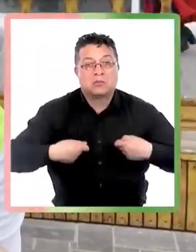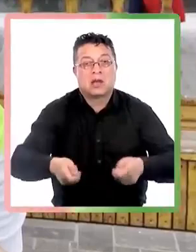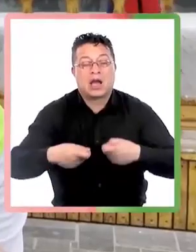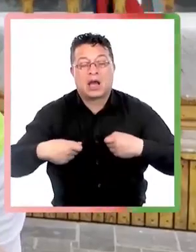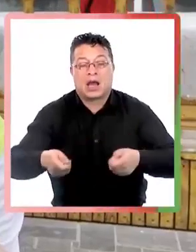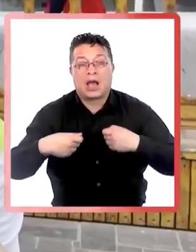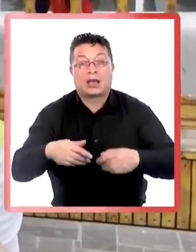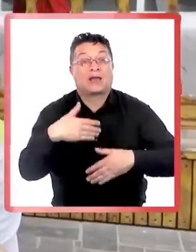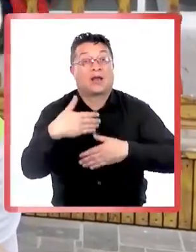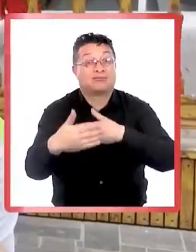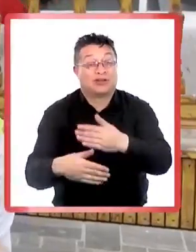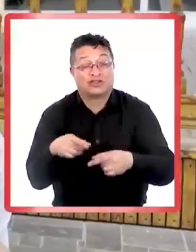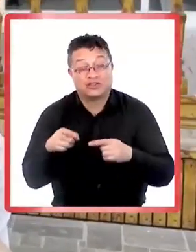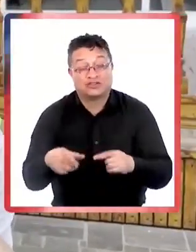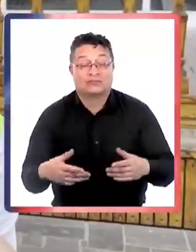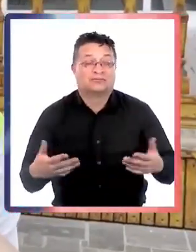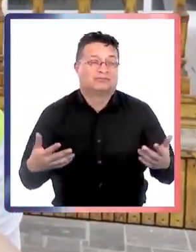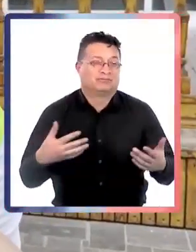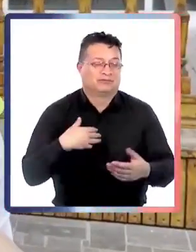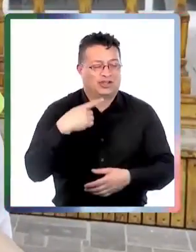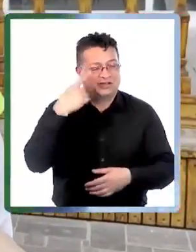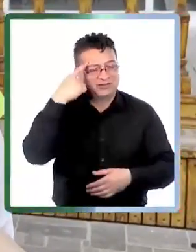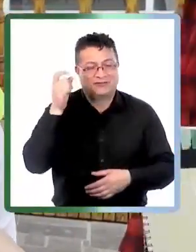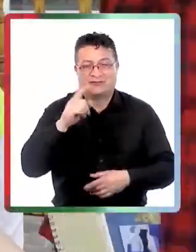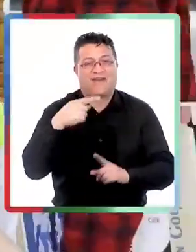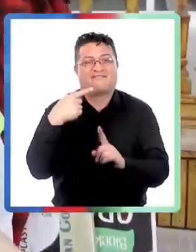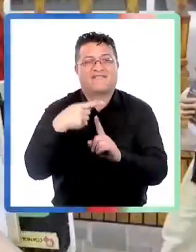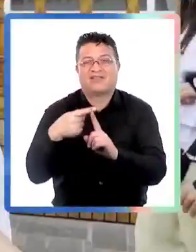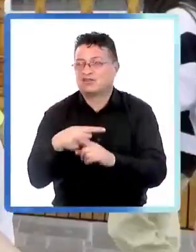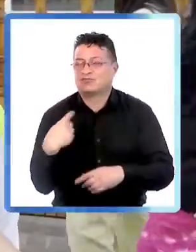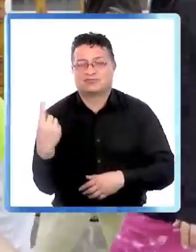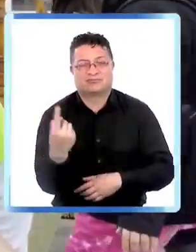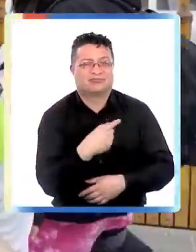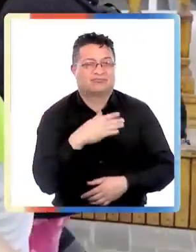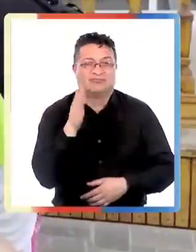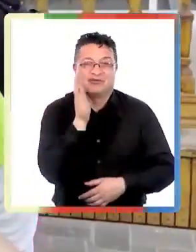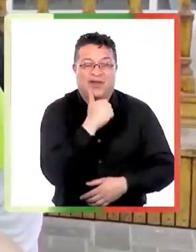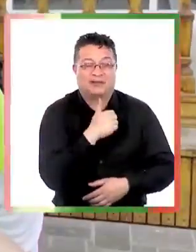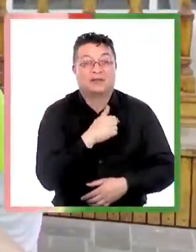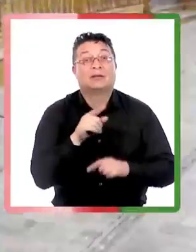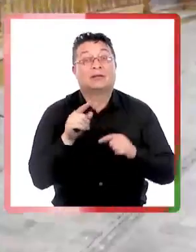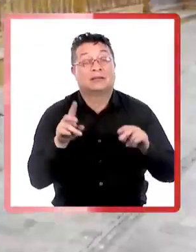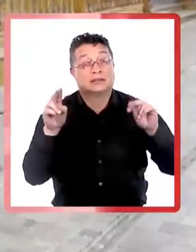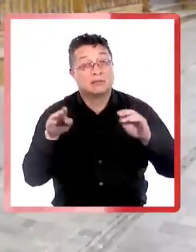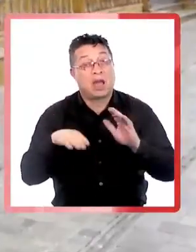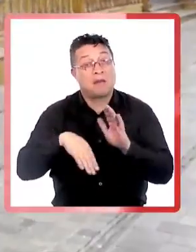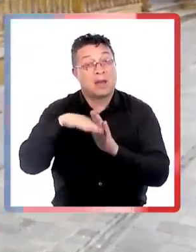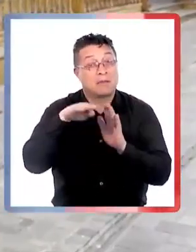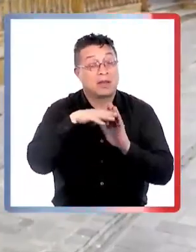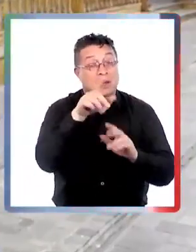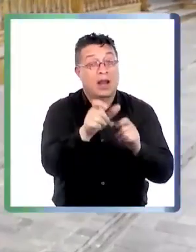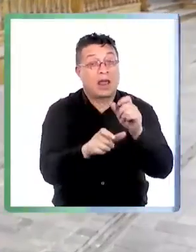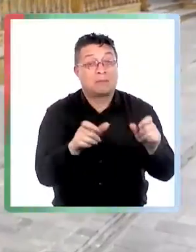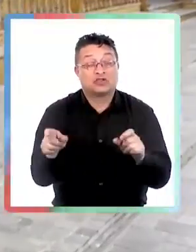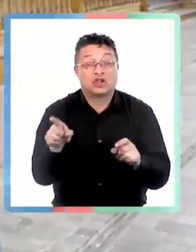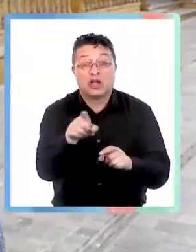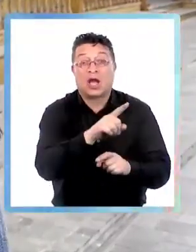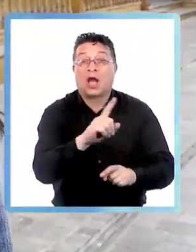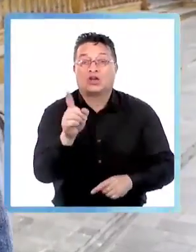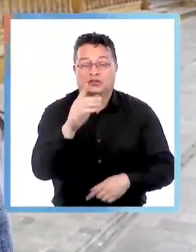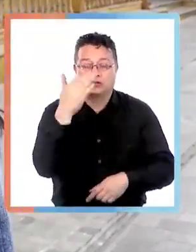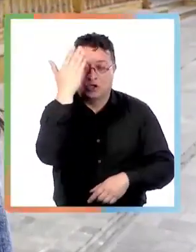inversión, todo el dinero que se gasta en este proceso, yo creo que no va en beneficio de ninguno de nosotros. En el caso de la mayoría de la gente